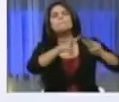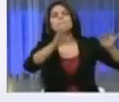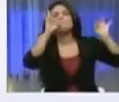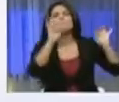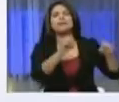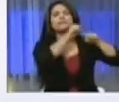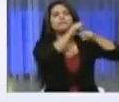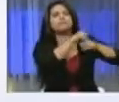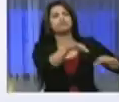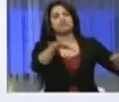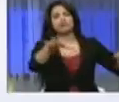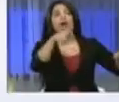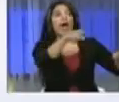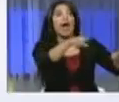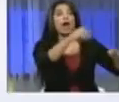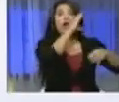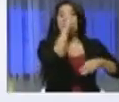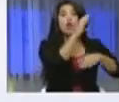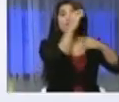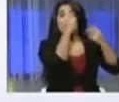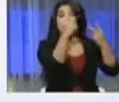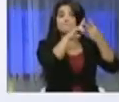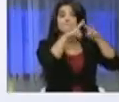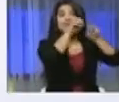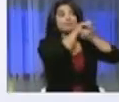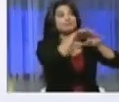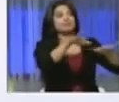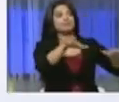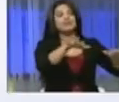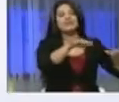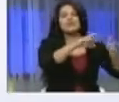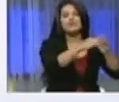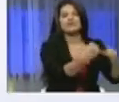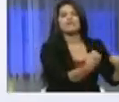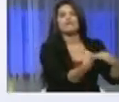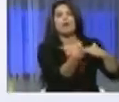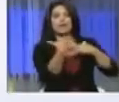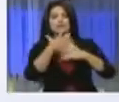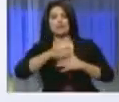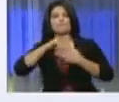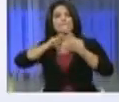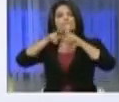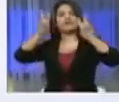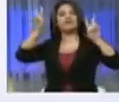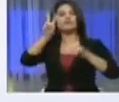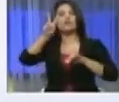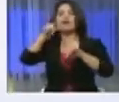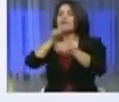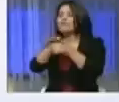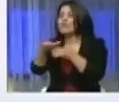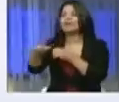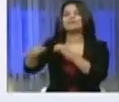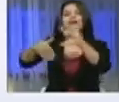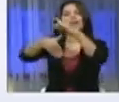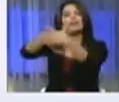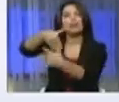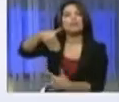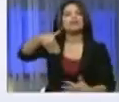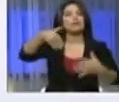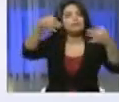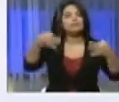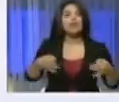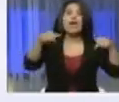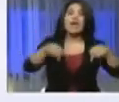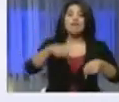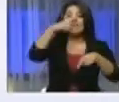Colombia es la paz en Venezuela y en América del Sur, en toda nuestra América. Este año tiene que ser el año de la consolidación